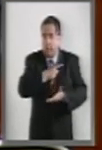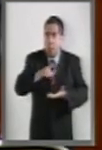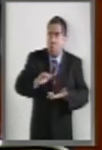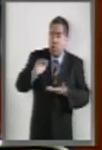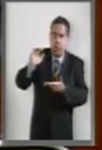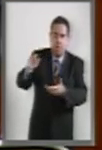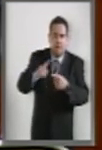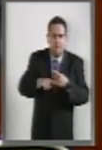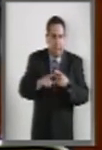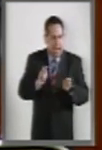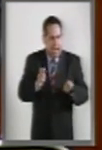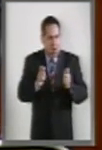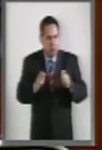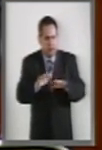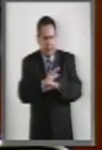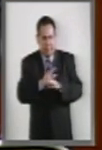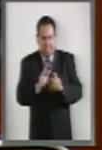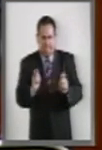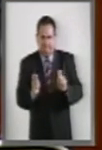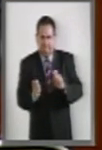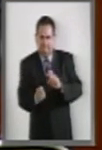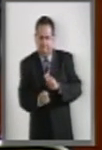los ajustes de estos que ya hablamos,